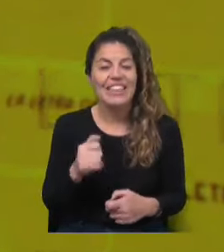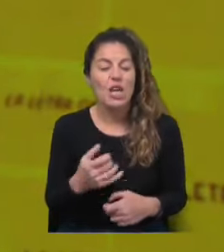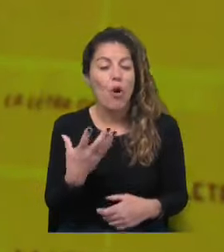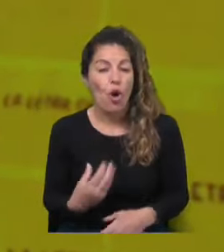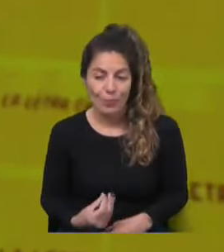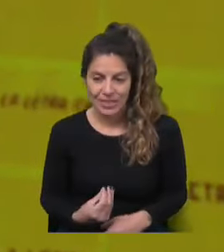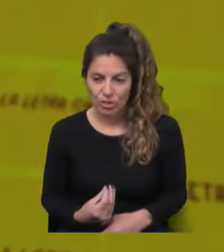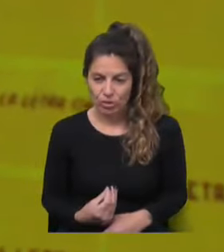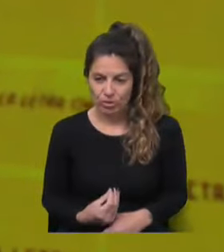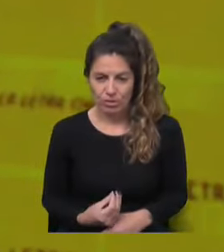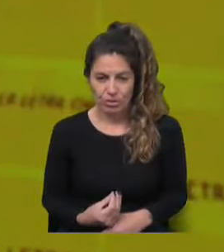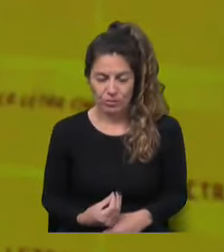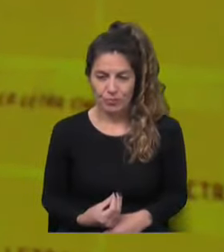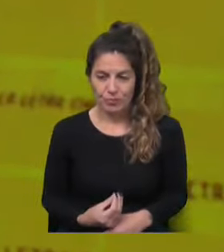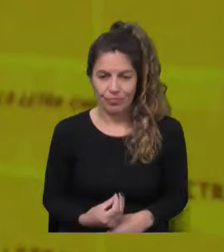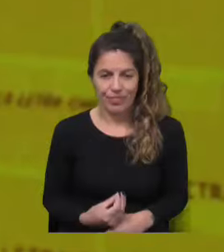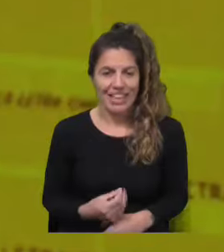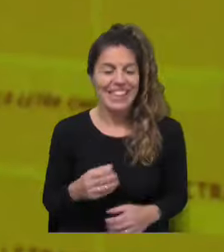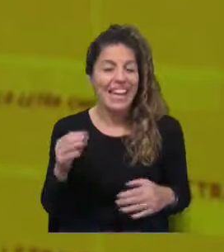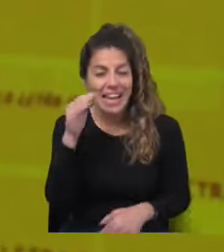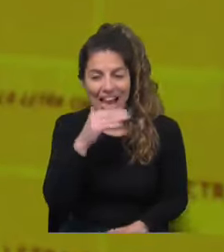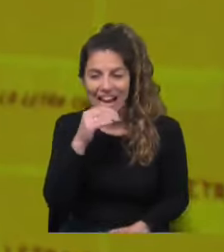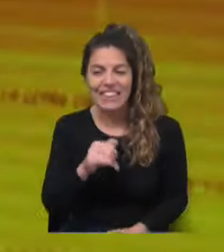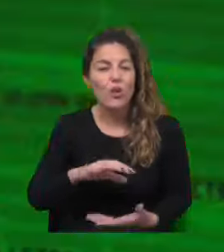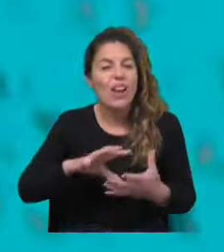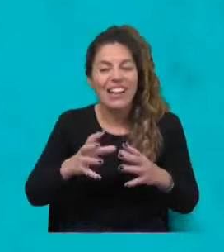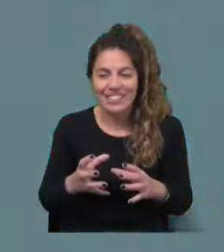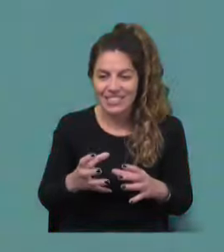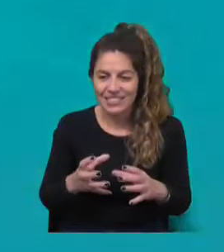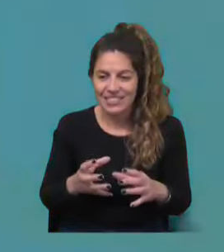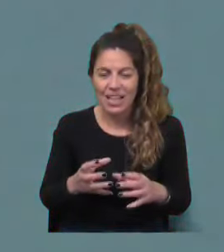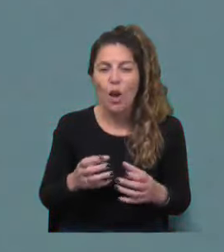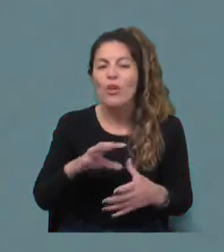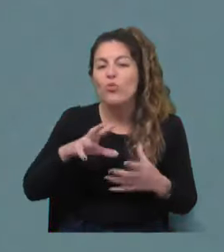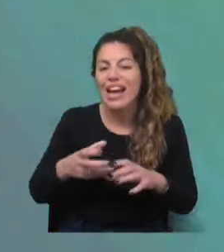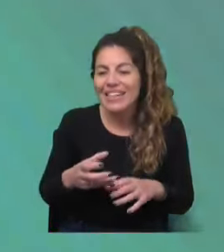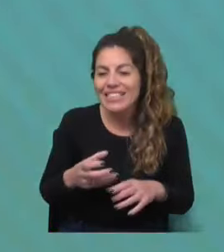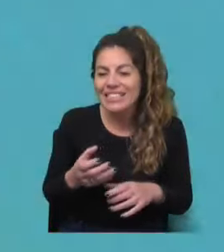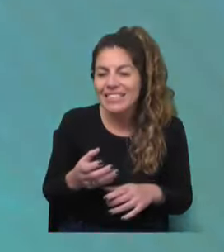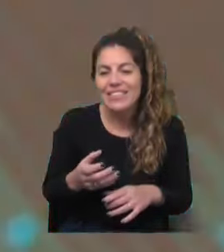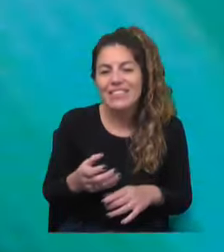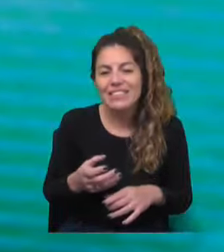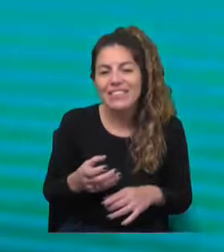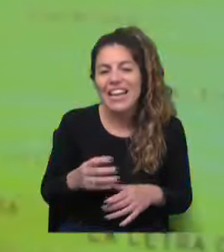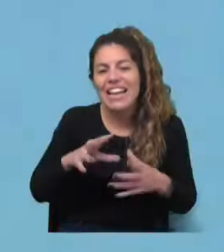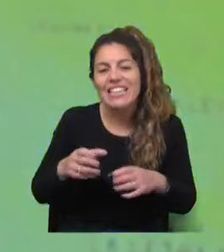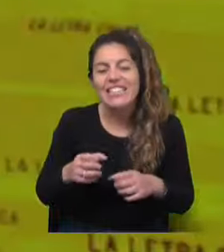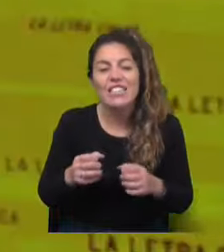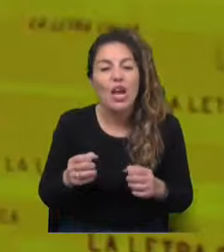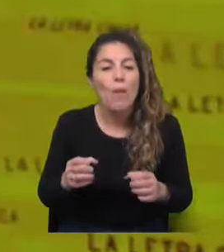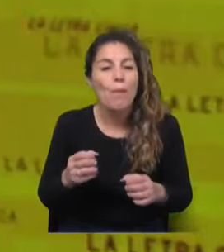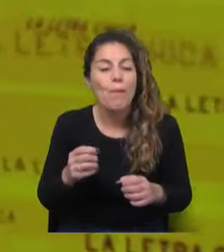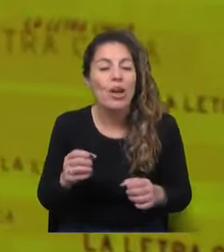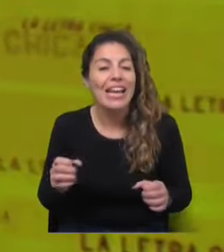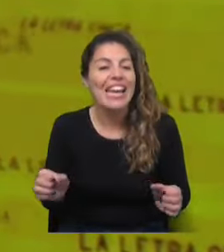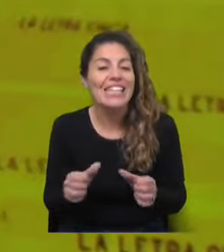convicción de que la caja tiene una crisis, pero que es una crisis que está, que es una crisis provocada, decimos